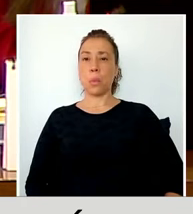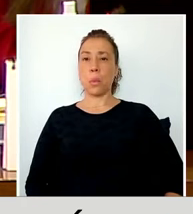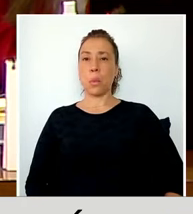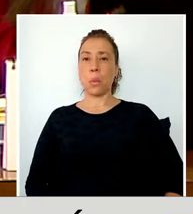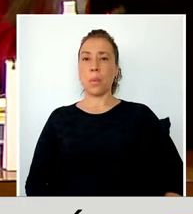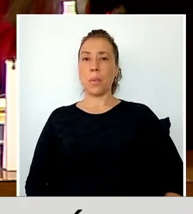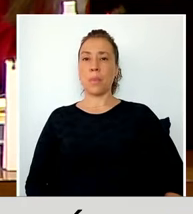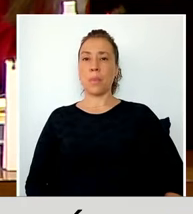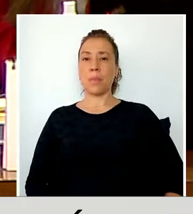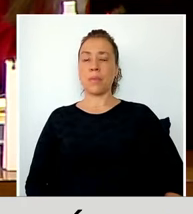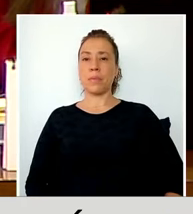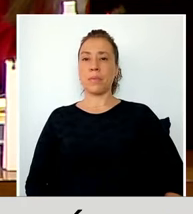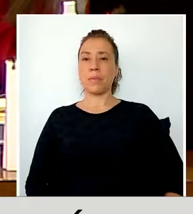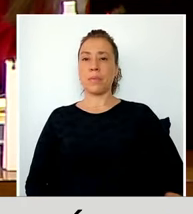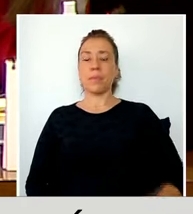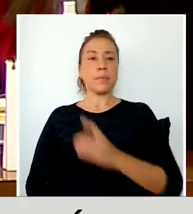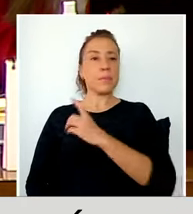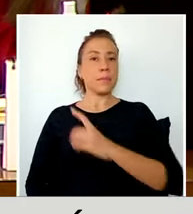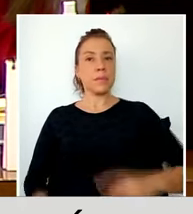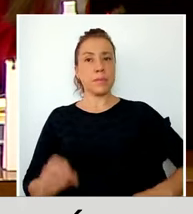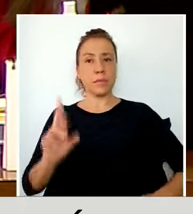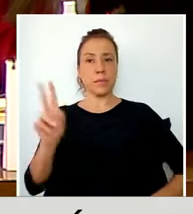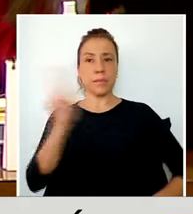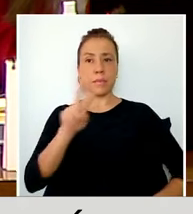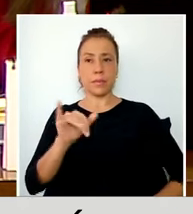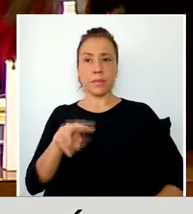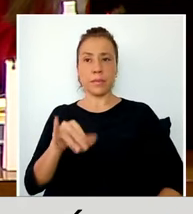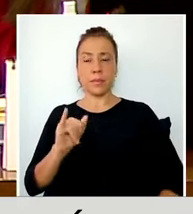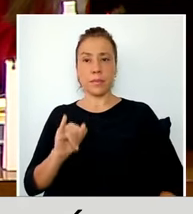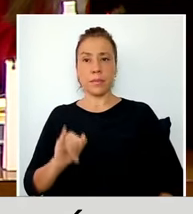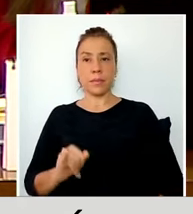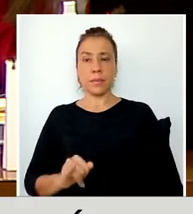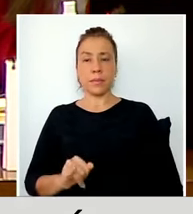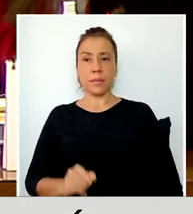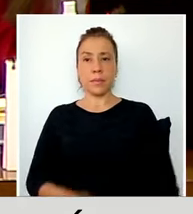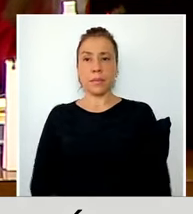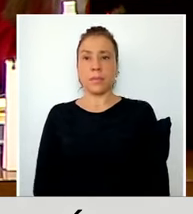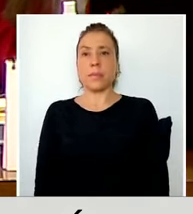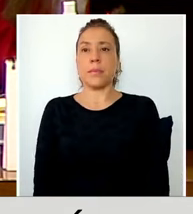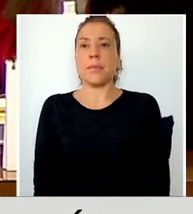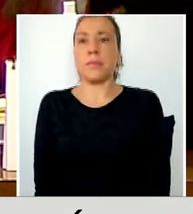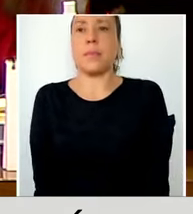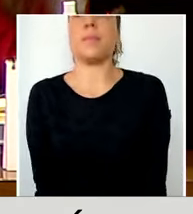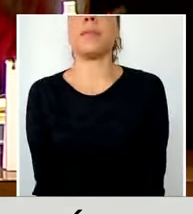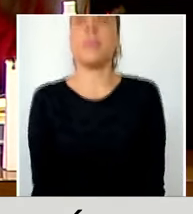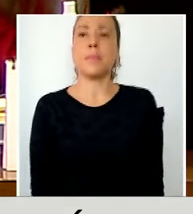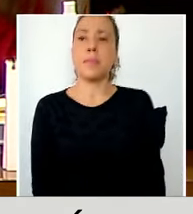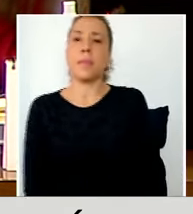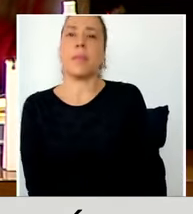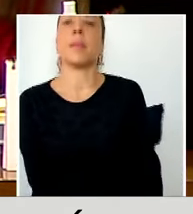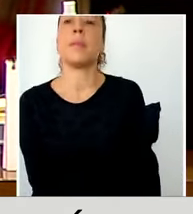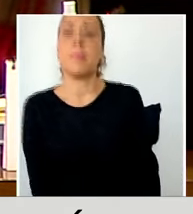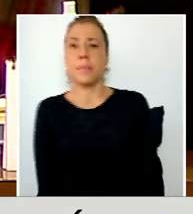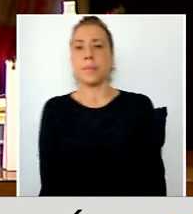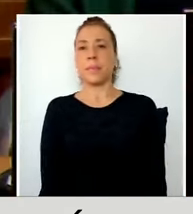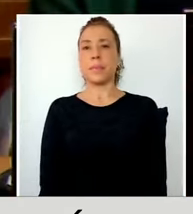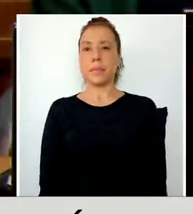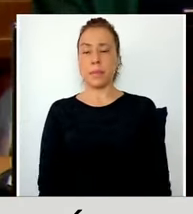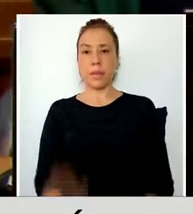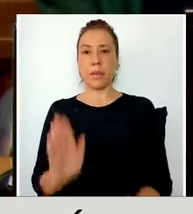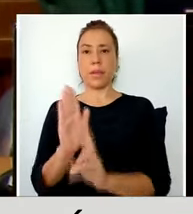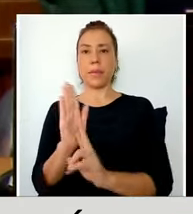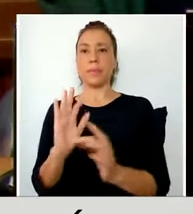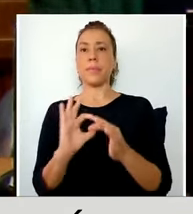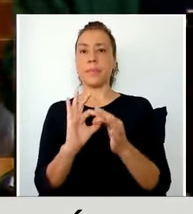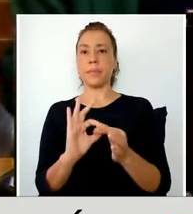diputada orsini punto reglamento diputado Brito punto reglamento Muchas gracias presidente y quisiera